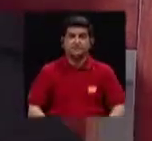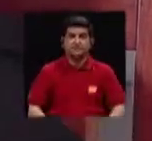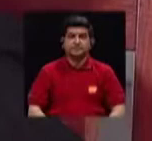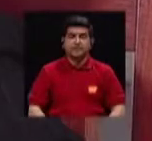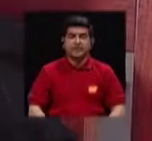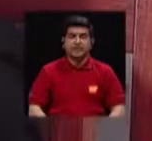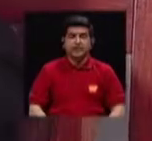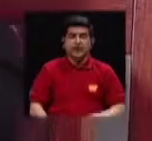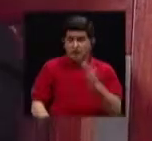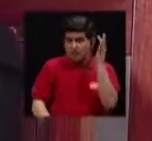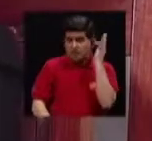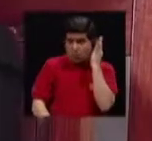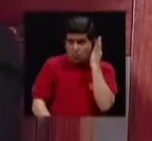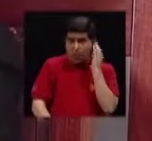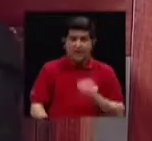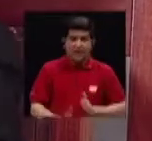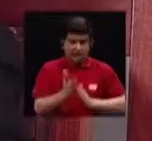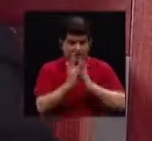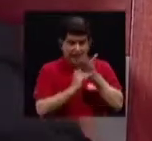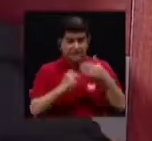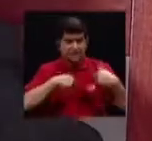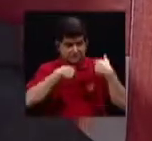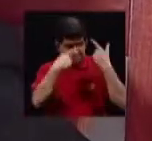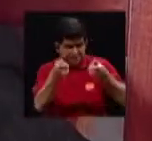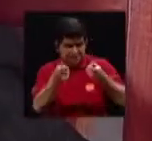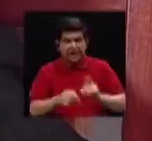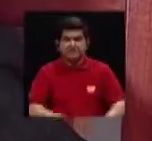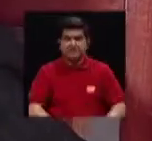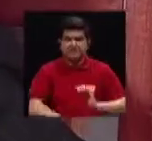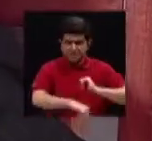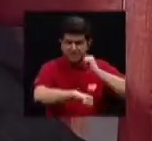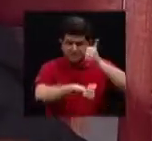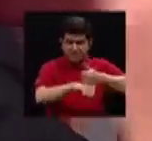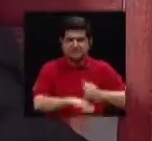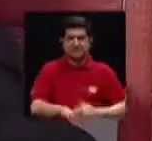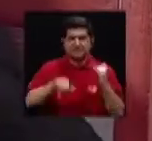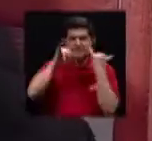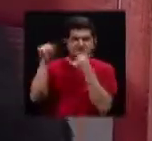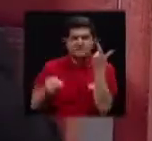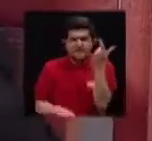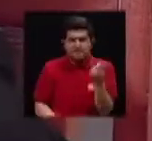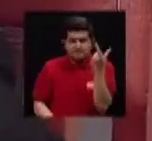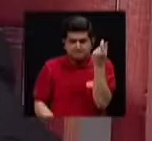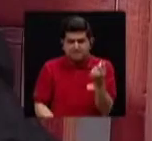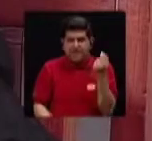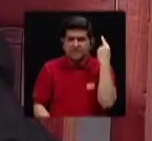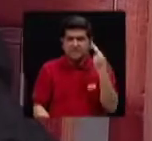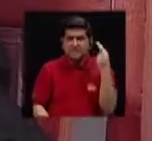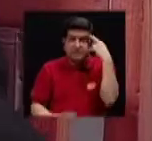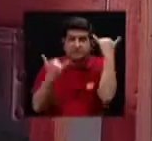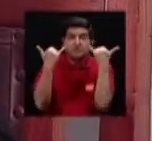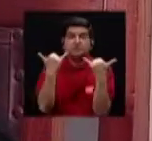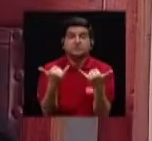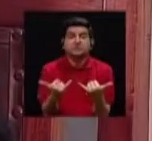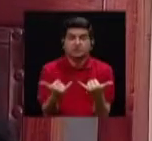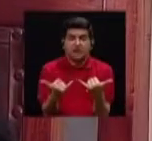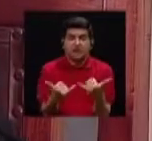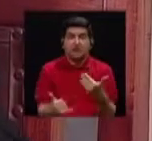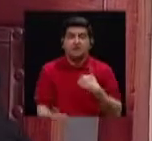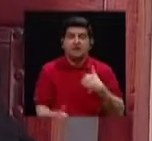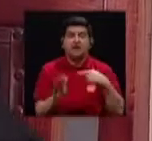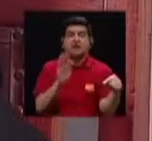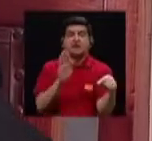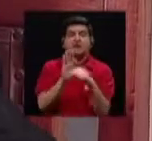cuando la mujer accede a ir a poner una demanda de pensión, es porque ya hubo una negativa